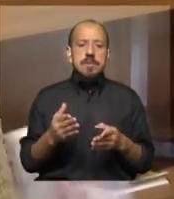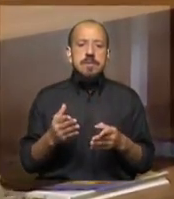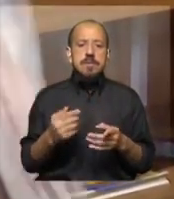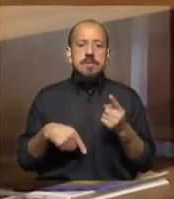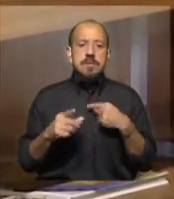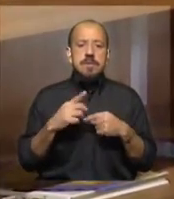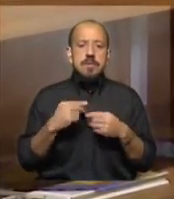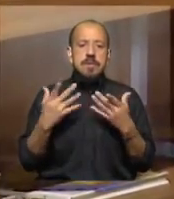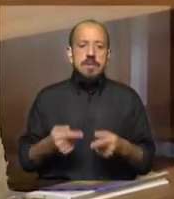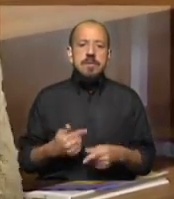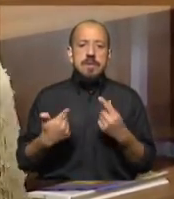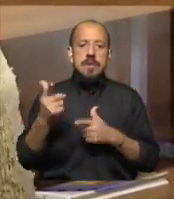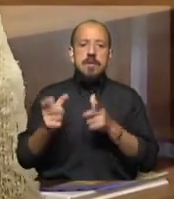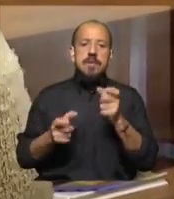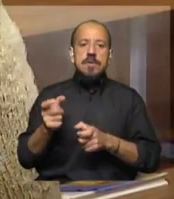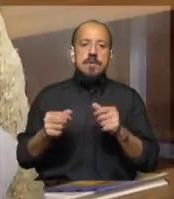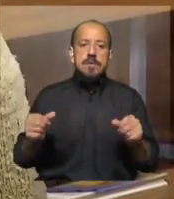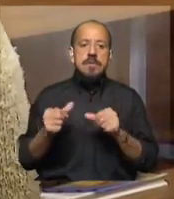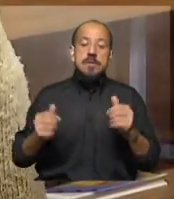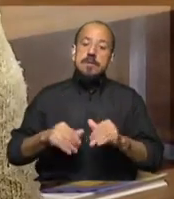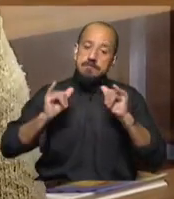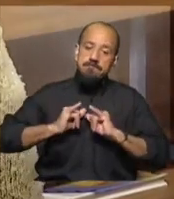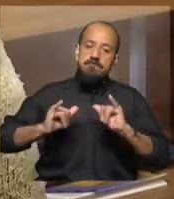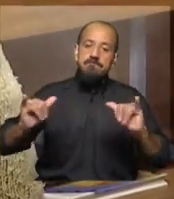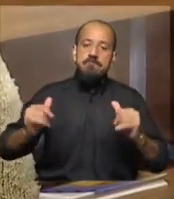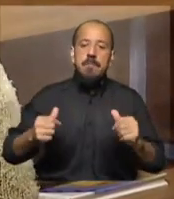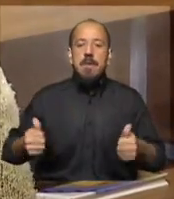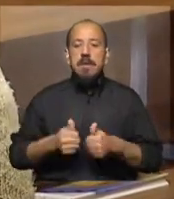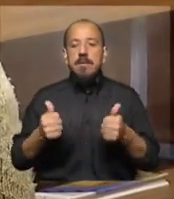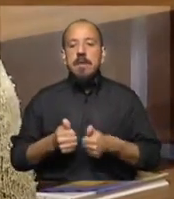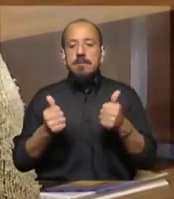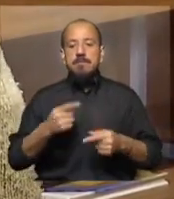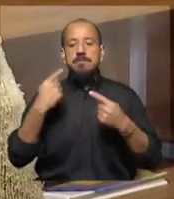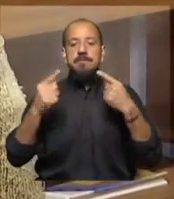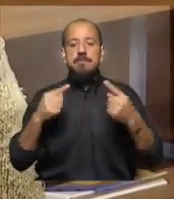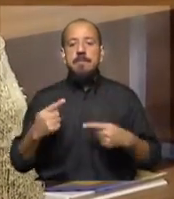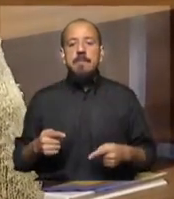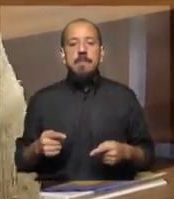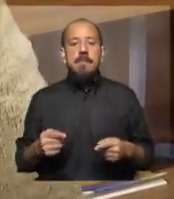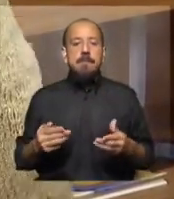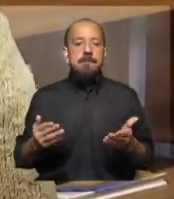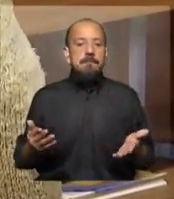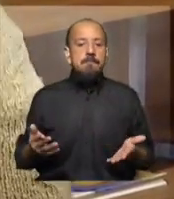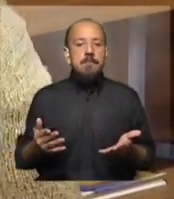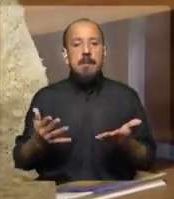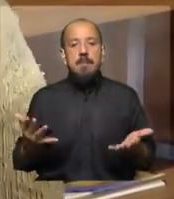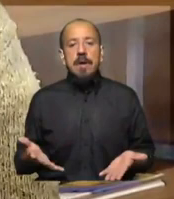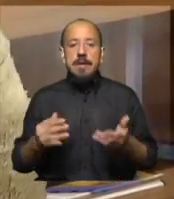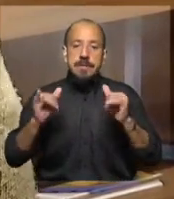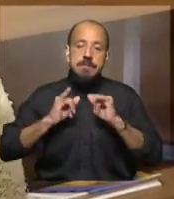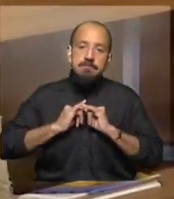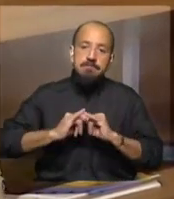gusta acercarnos a la gente Así promoviendo actividades de distinto tipo para promover